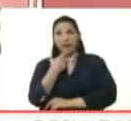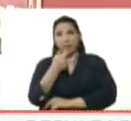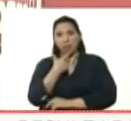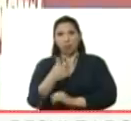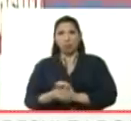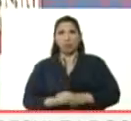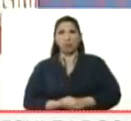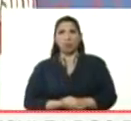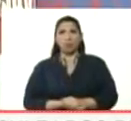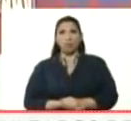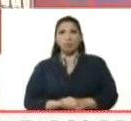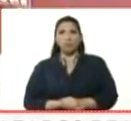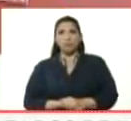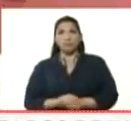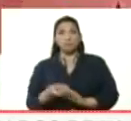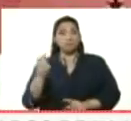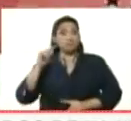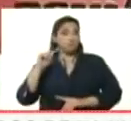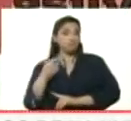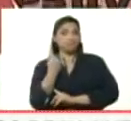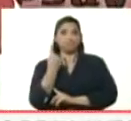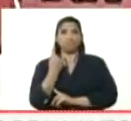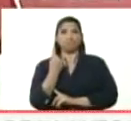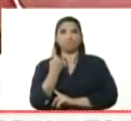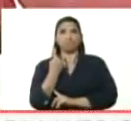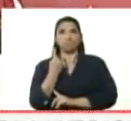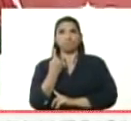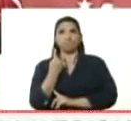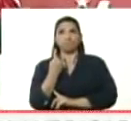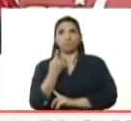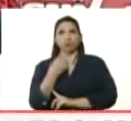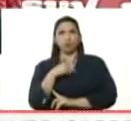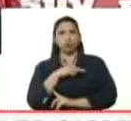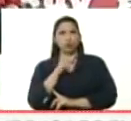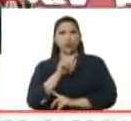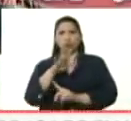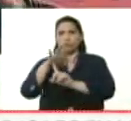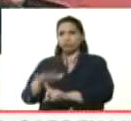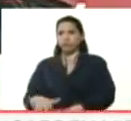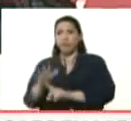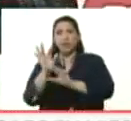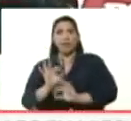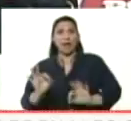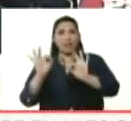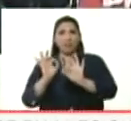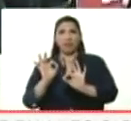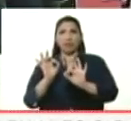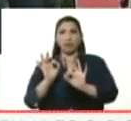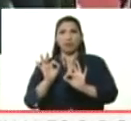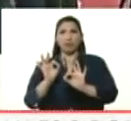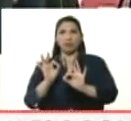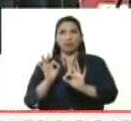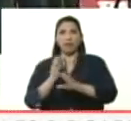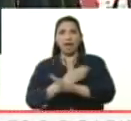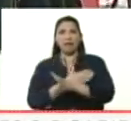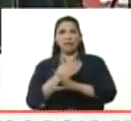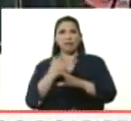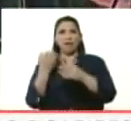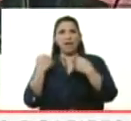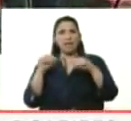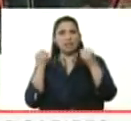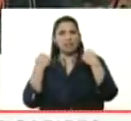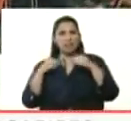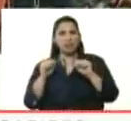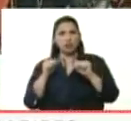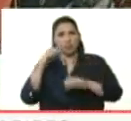medicinas. Es lo primero que pedimos y nosotros no discriminamos a nadie. Ante maniobras militares, movilización